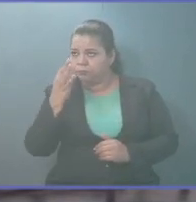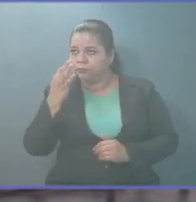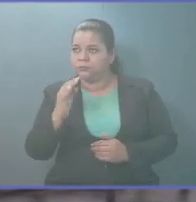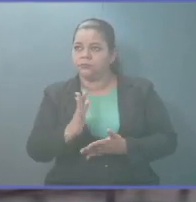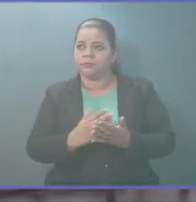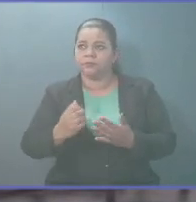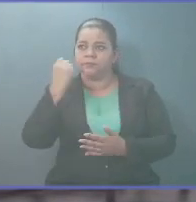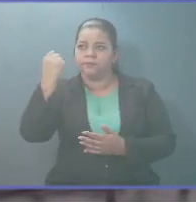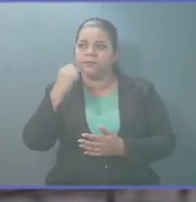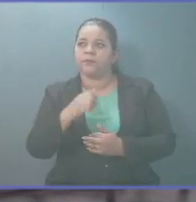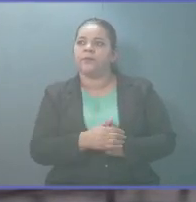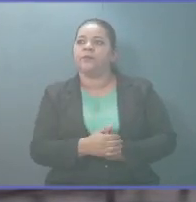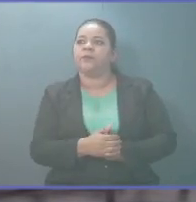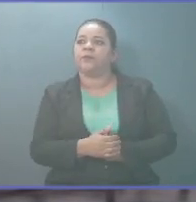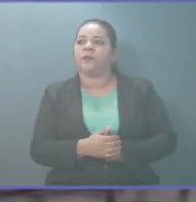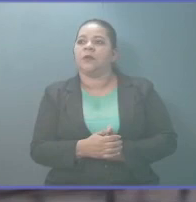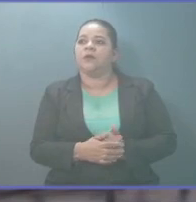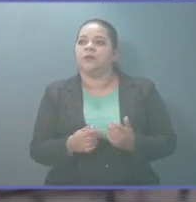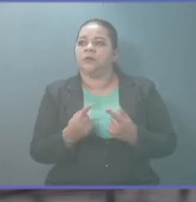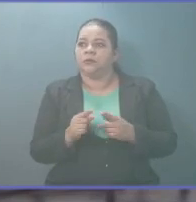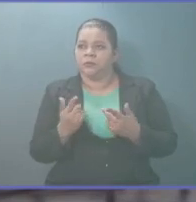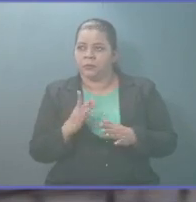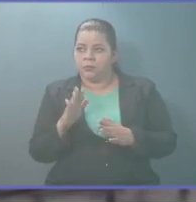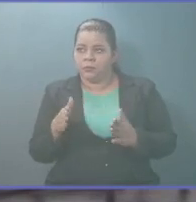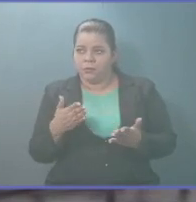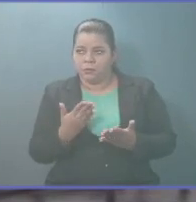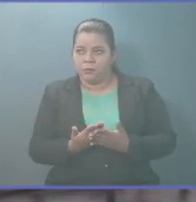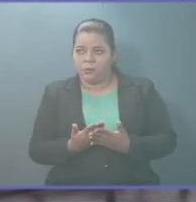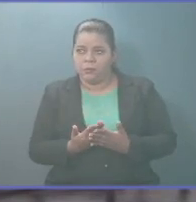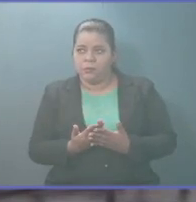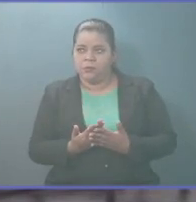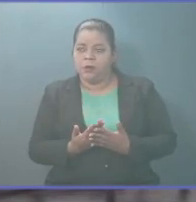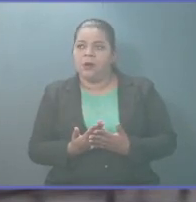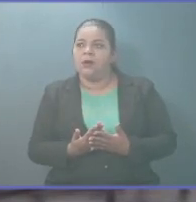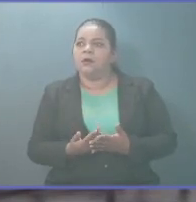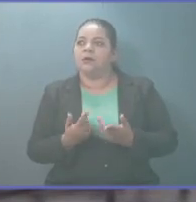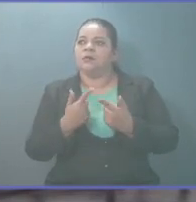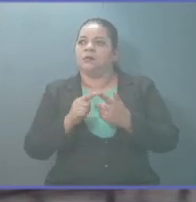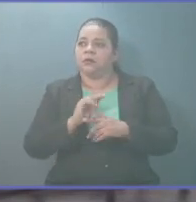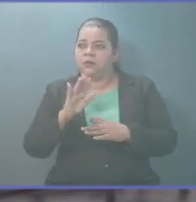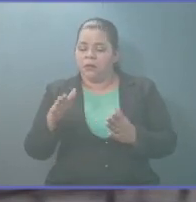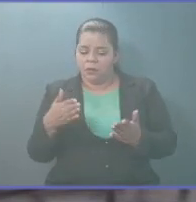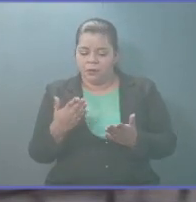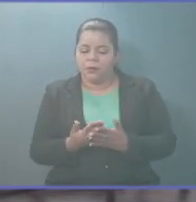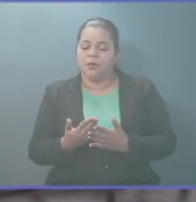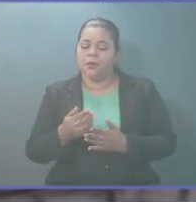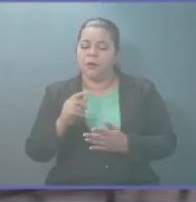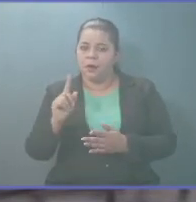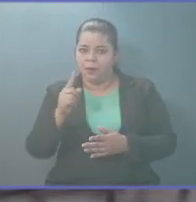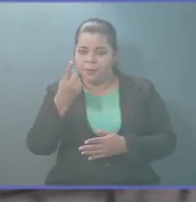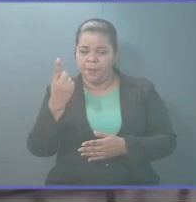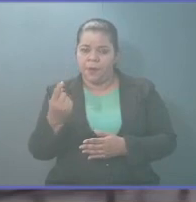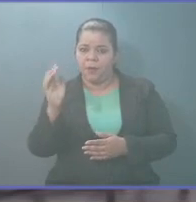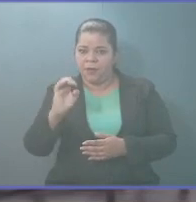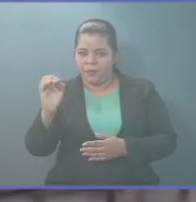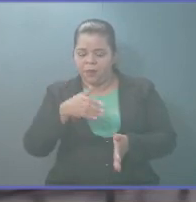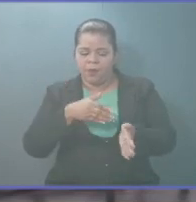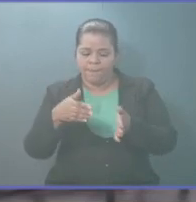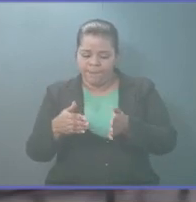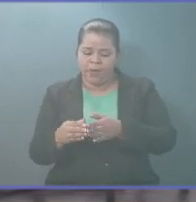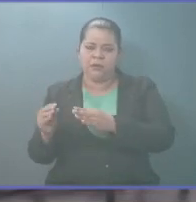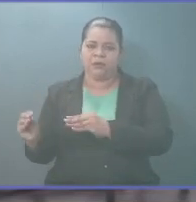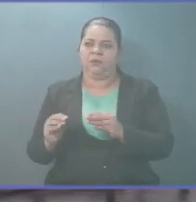CONAIPD. Ok. Someto a consideración, colegas, esta observación. Sí, diputada Romero, tiene la